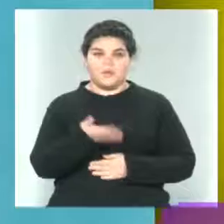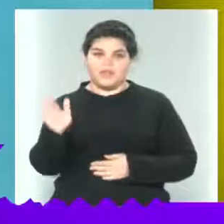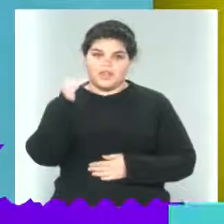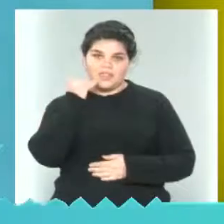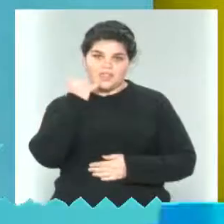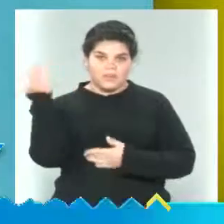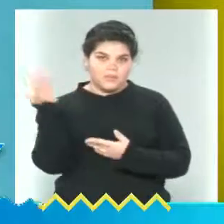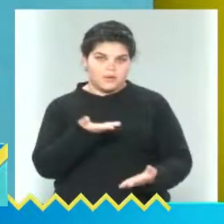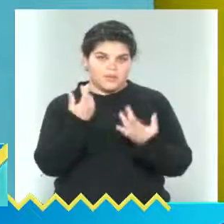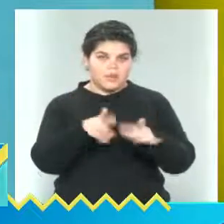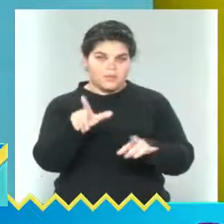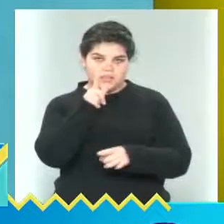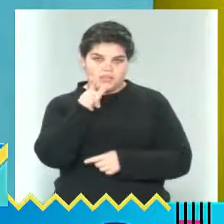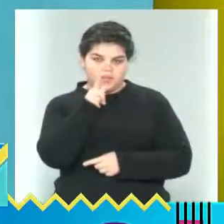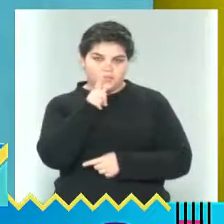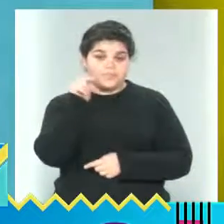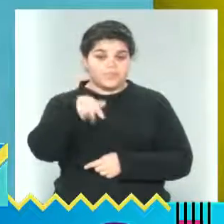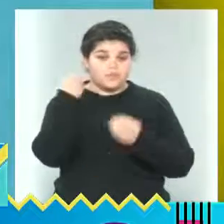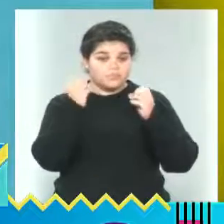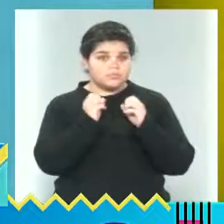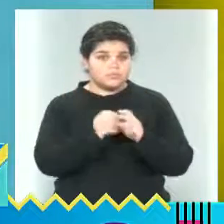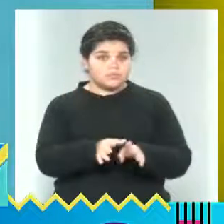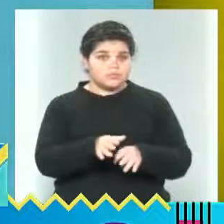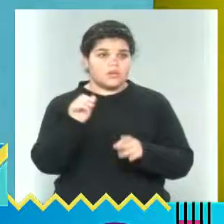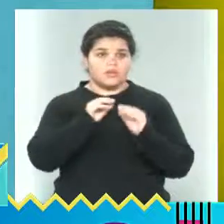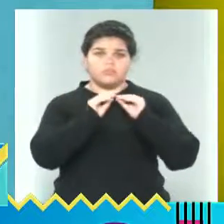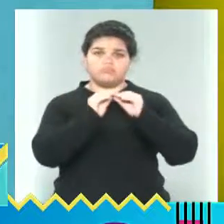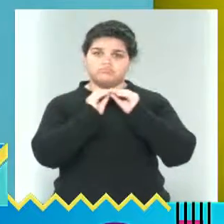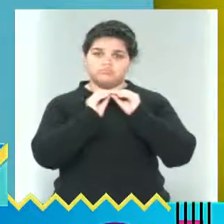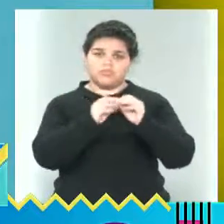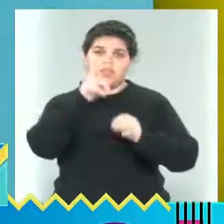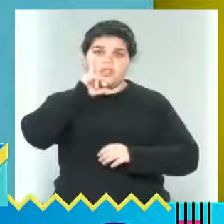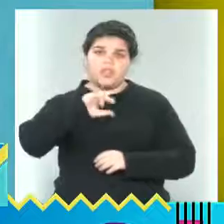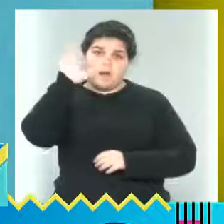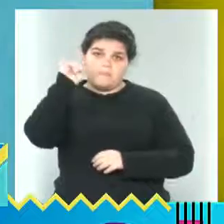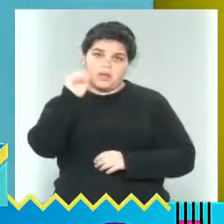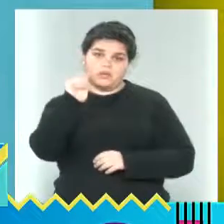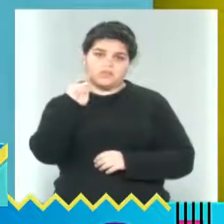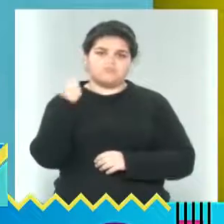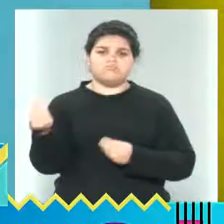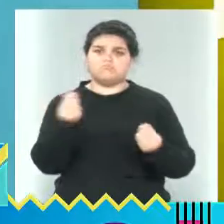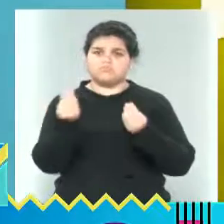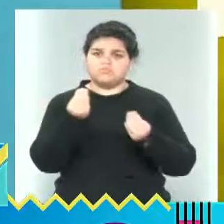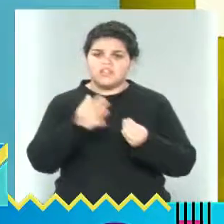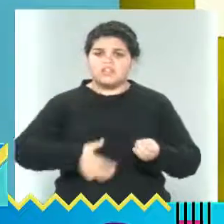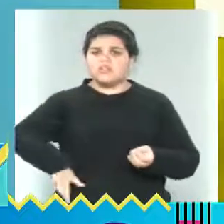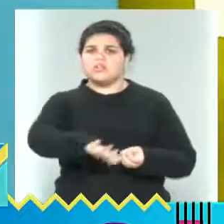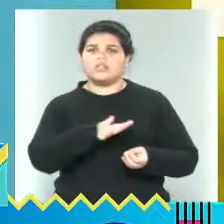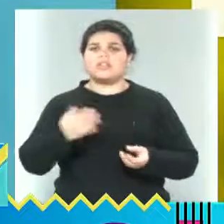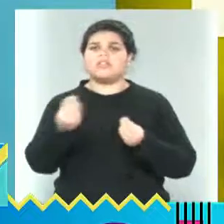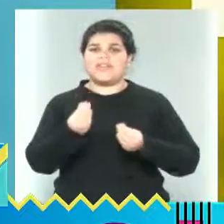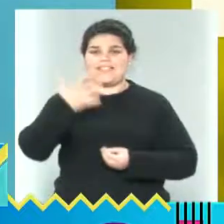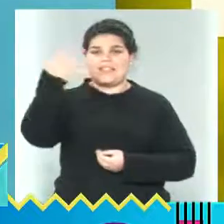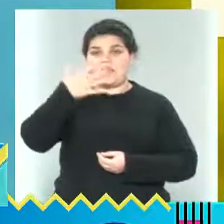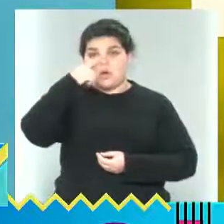buenas tardes, bienvenidos a Distintos Parecidos. Arrancamos este debate del día martes. ¿En qué contexto? En el contexto del 5 de